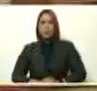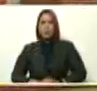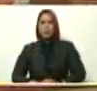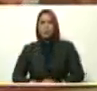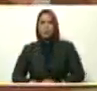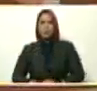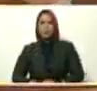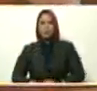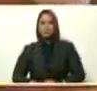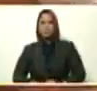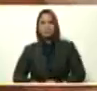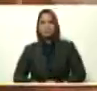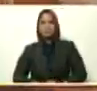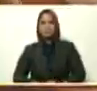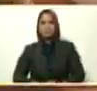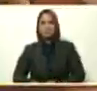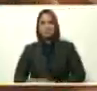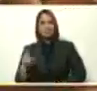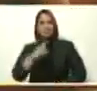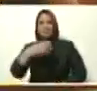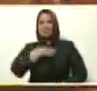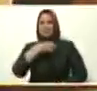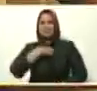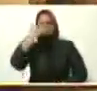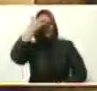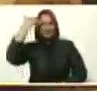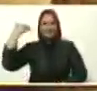No puedo olvidarlo porque amo a Anzoátegui.